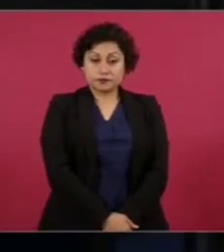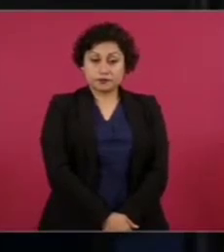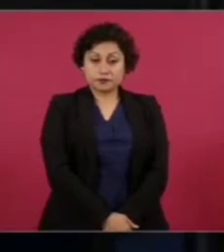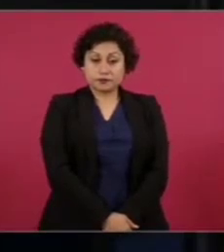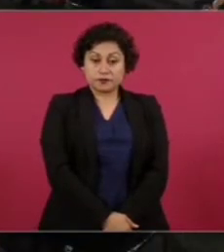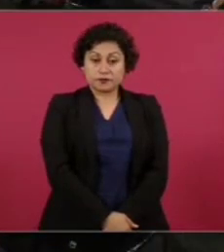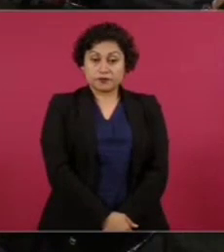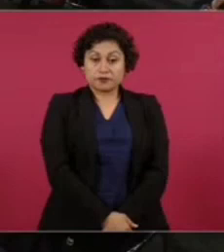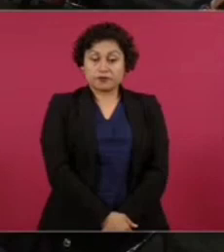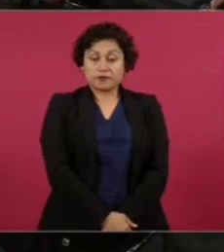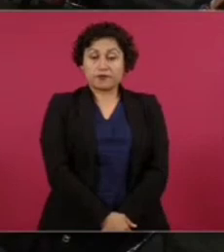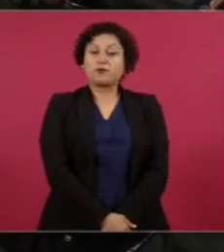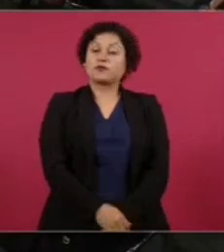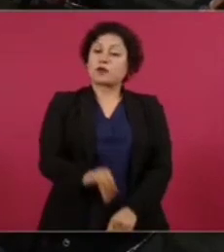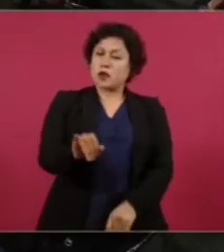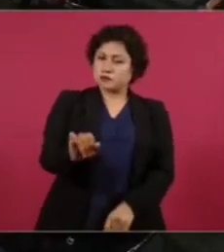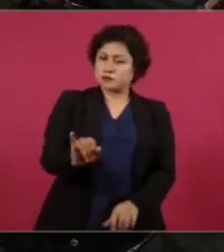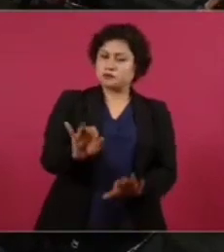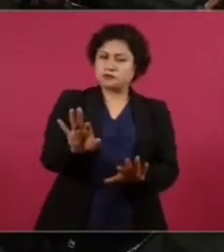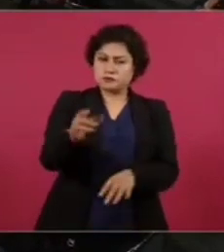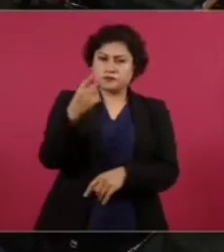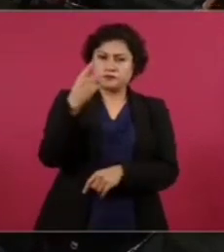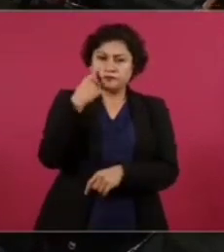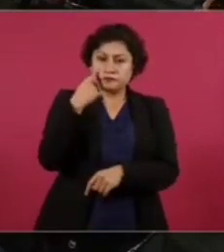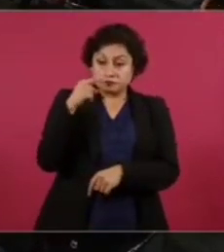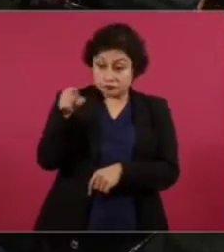Sí, mire, el caso primero que menciona